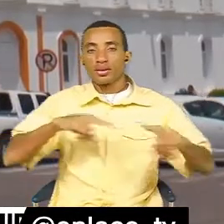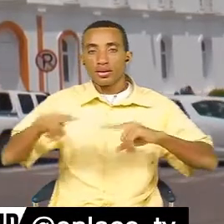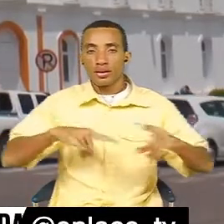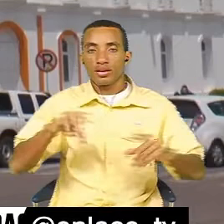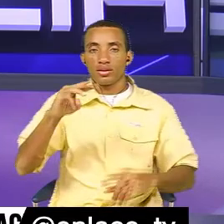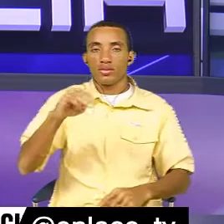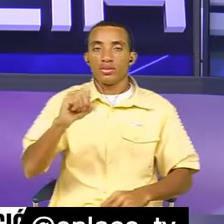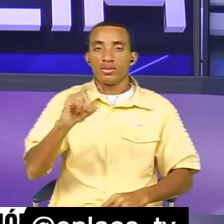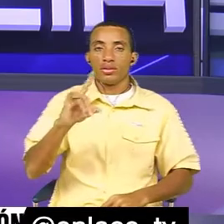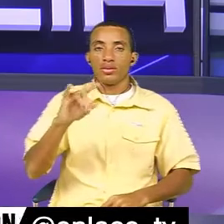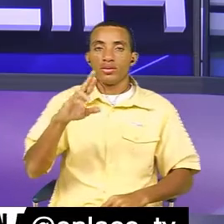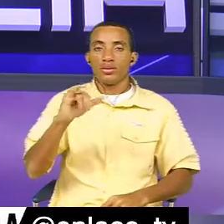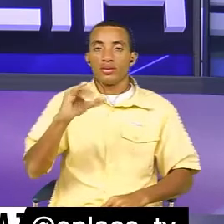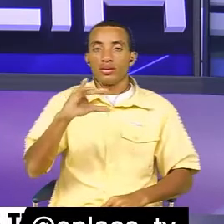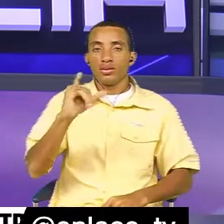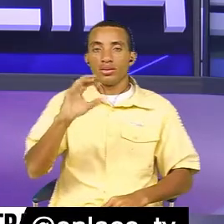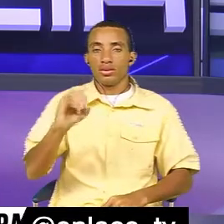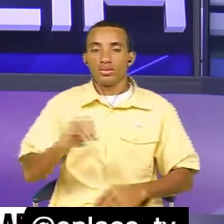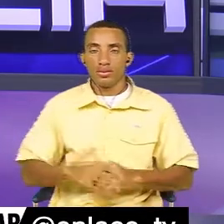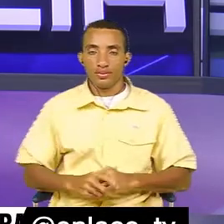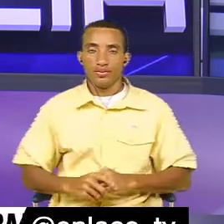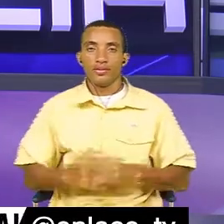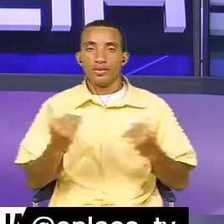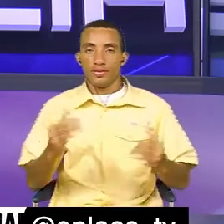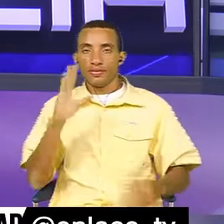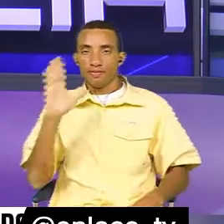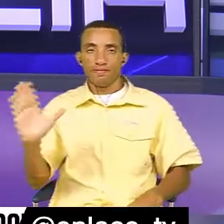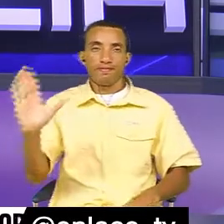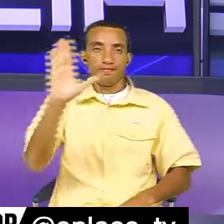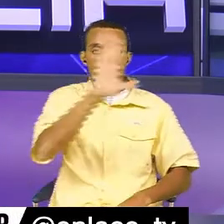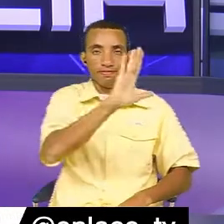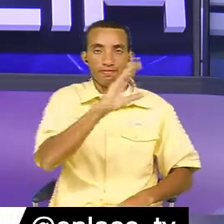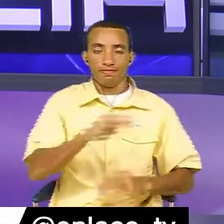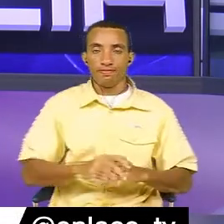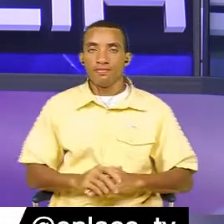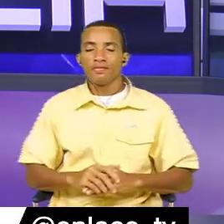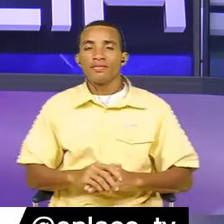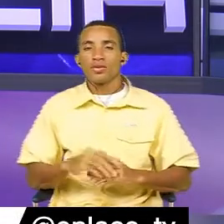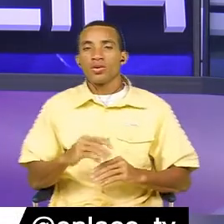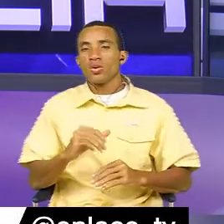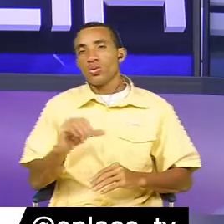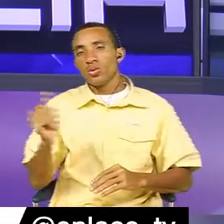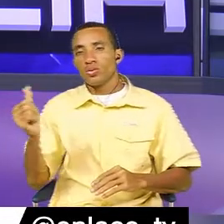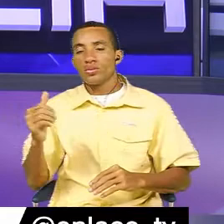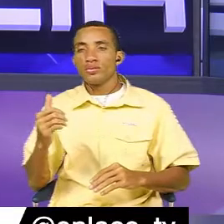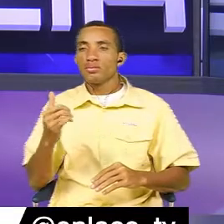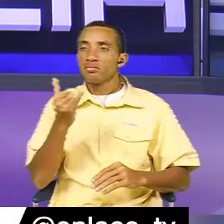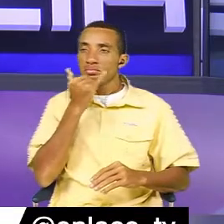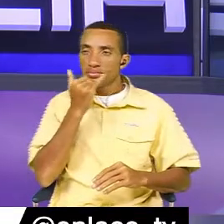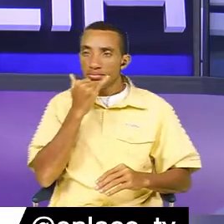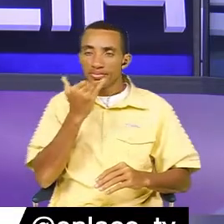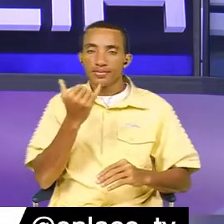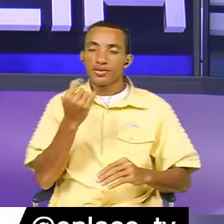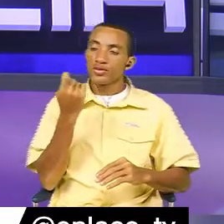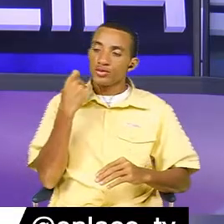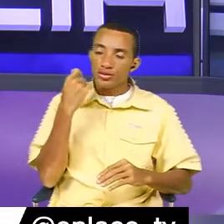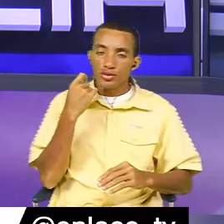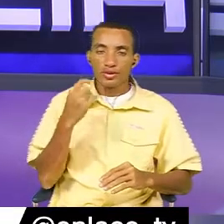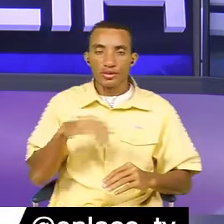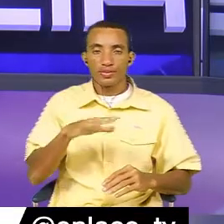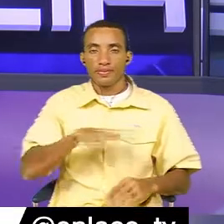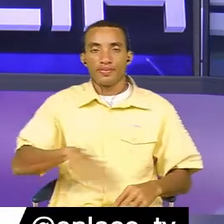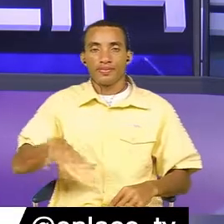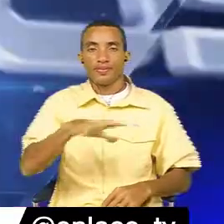Vargas. A continuación, en Imágenes y Sonidos, conozcamos otros hechos importantes ocurridos en las últimas horas en la ciudad y región.